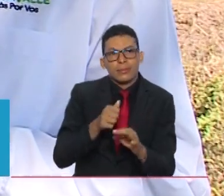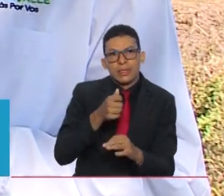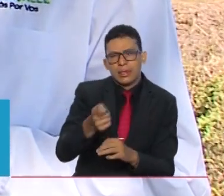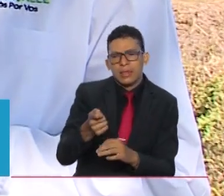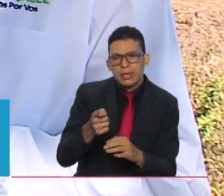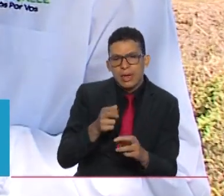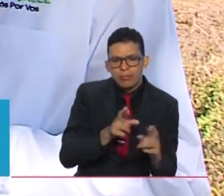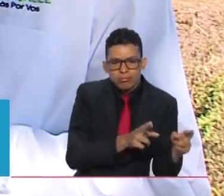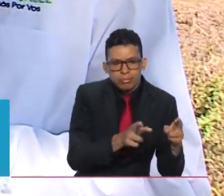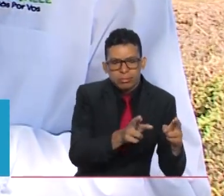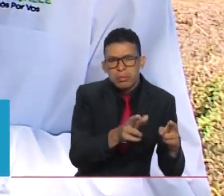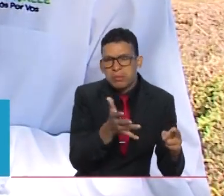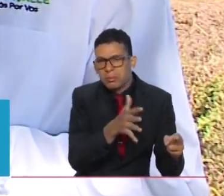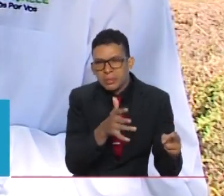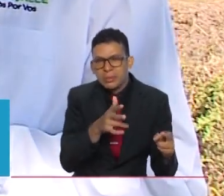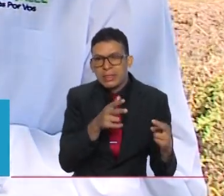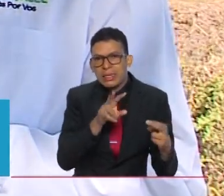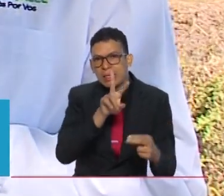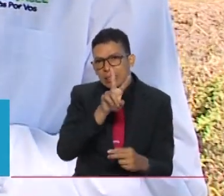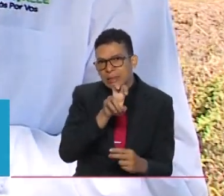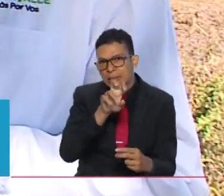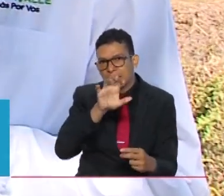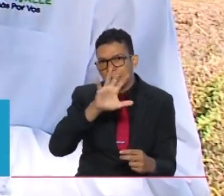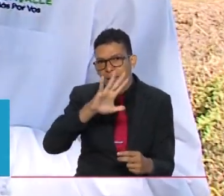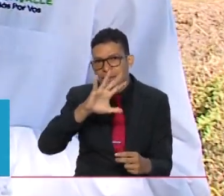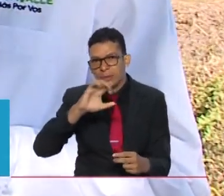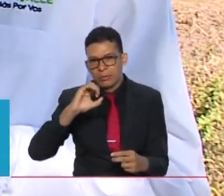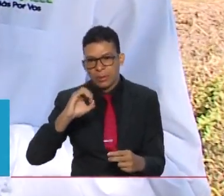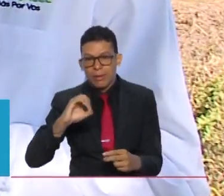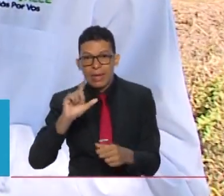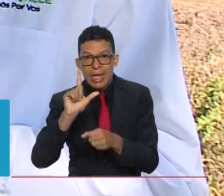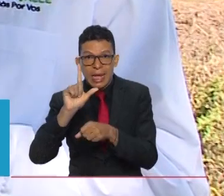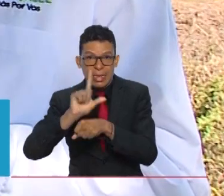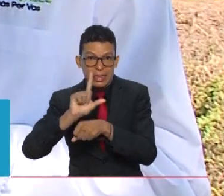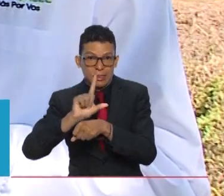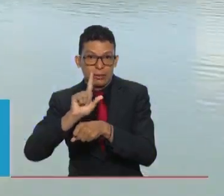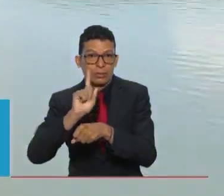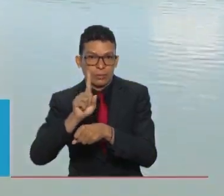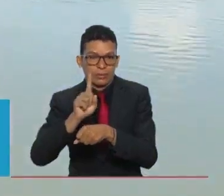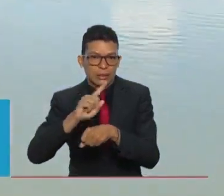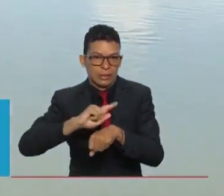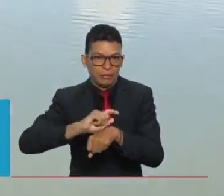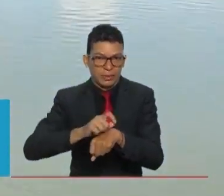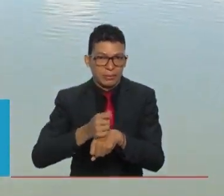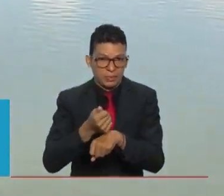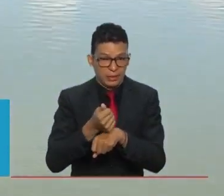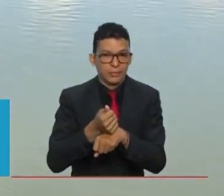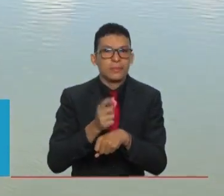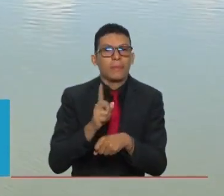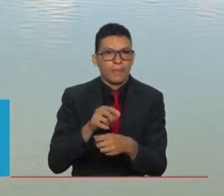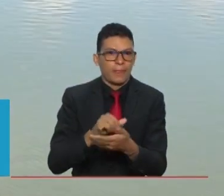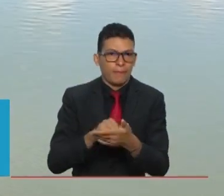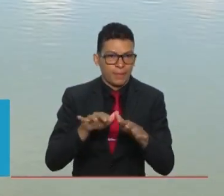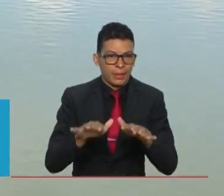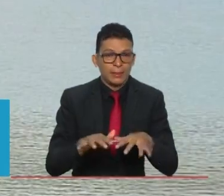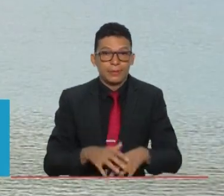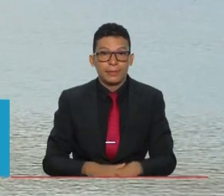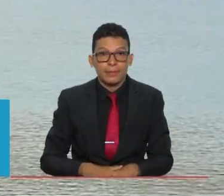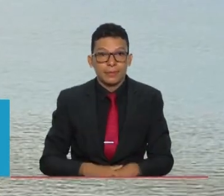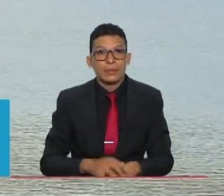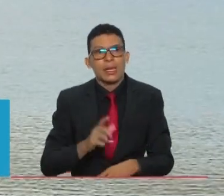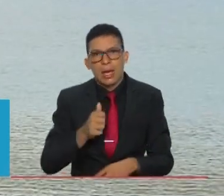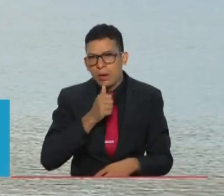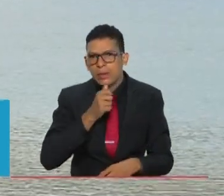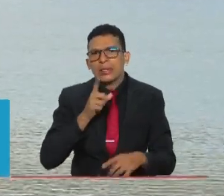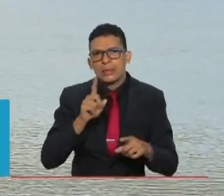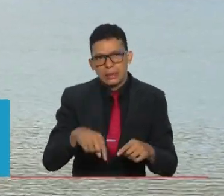está cerquita de los 750 litros por segundo en su parte baja. Adicional a la capacidad del embalse, algunos